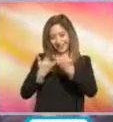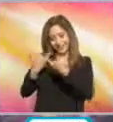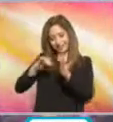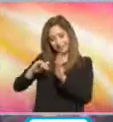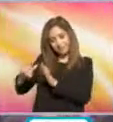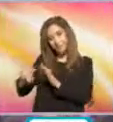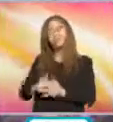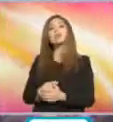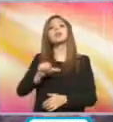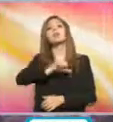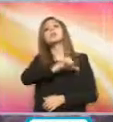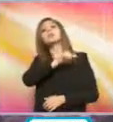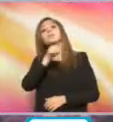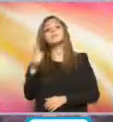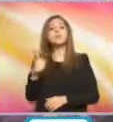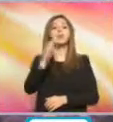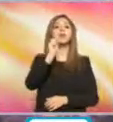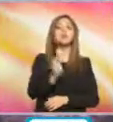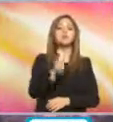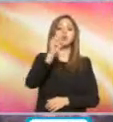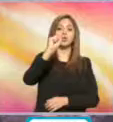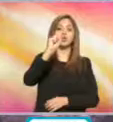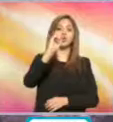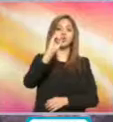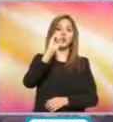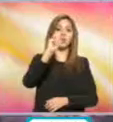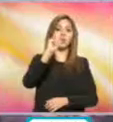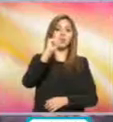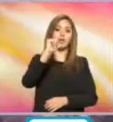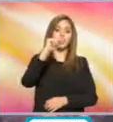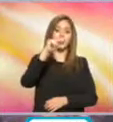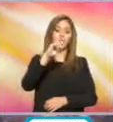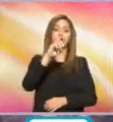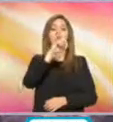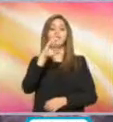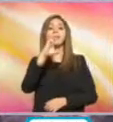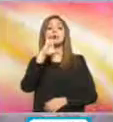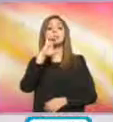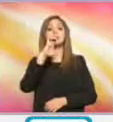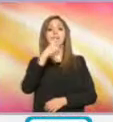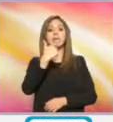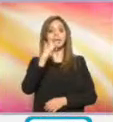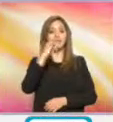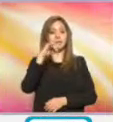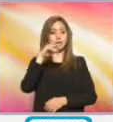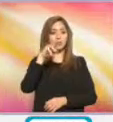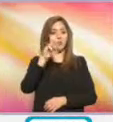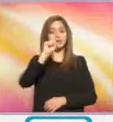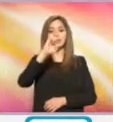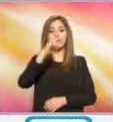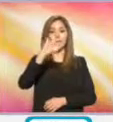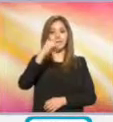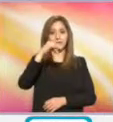de Segismundo. Es una obra infantil que está en el Foro Shakespeare. El Foro